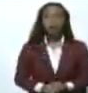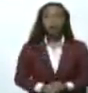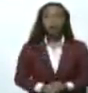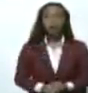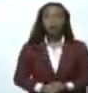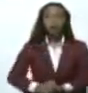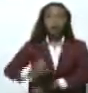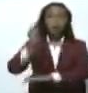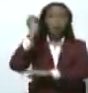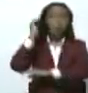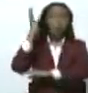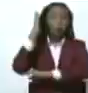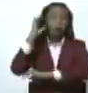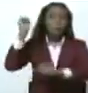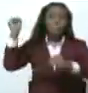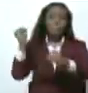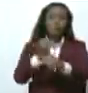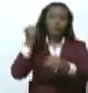La jornada